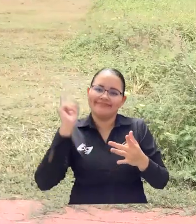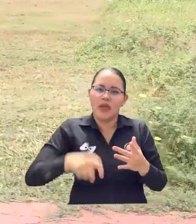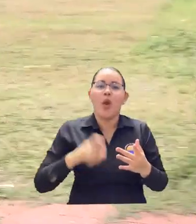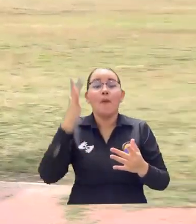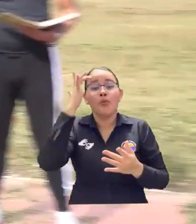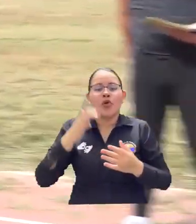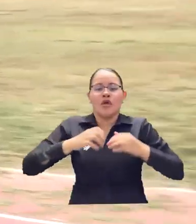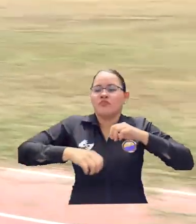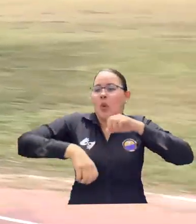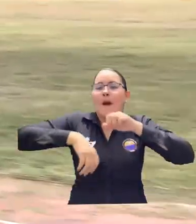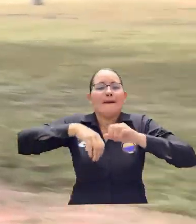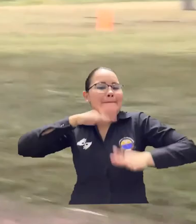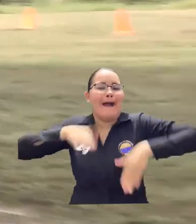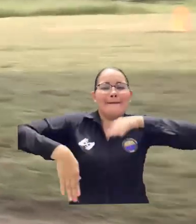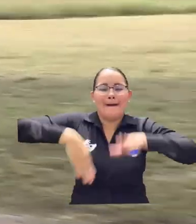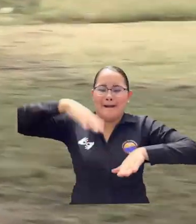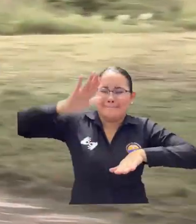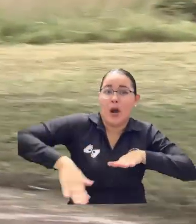septiembre.